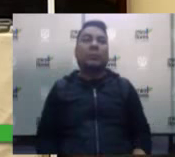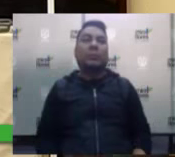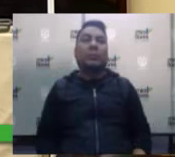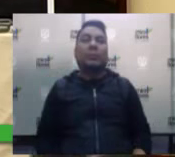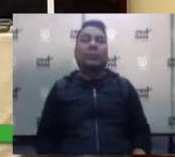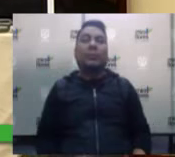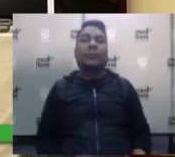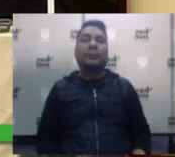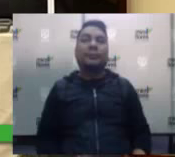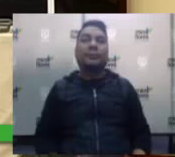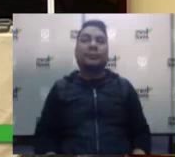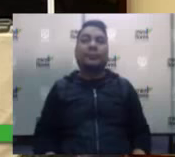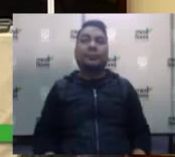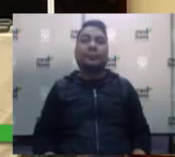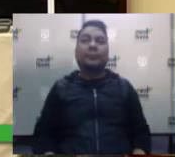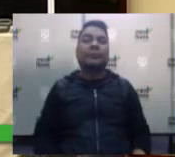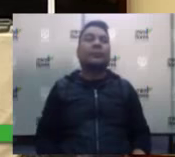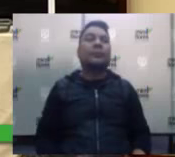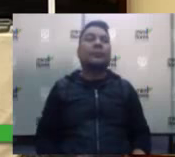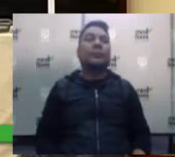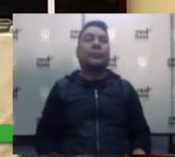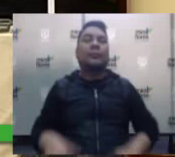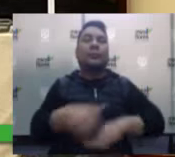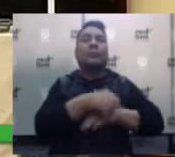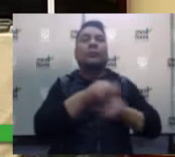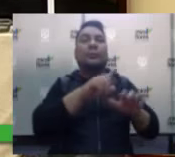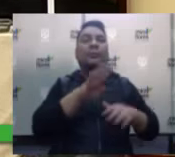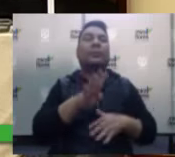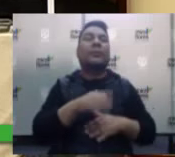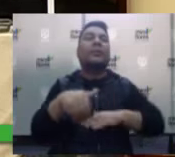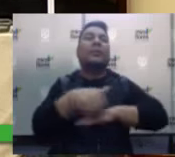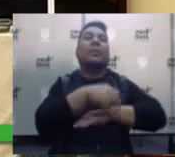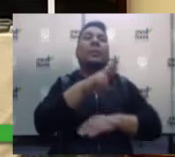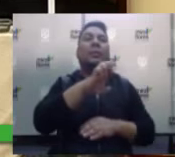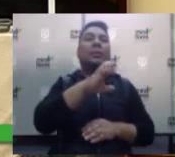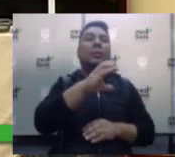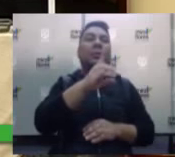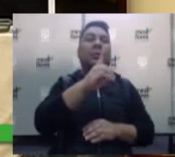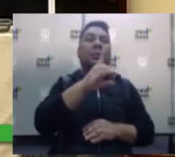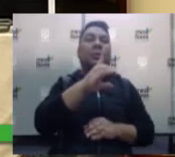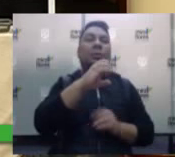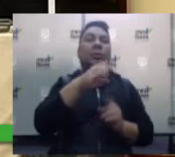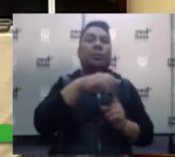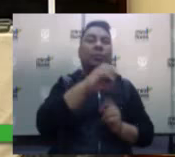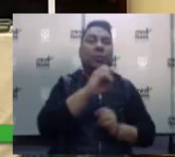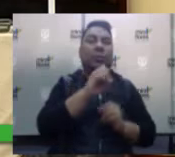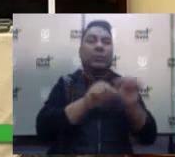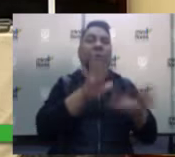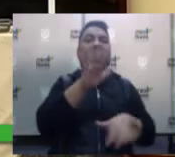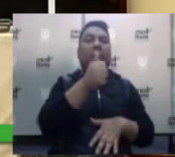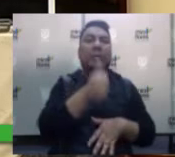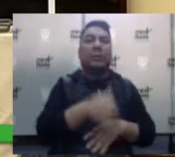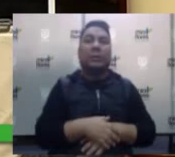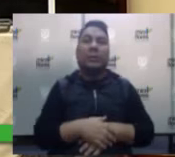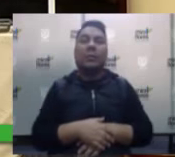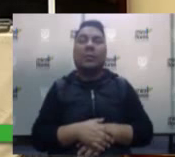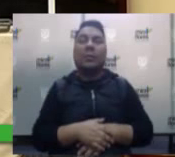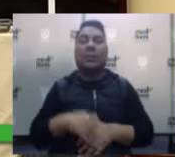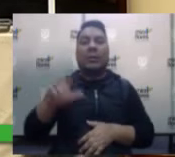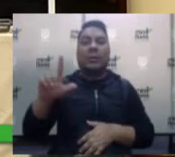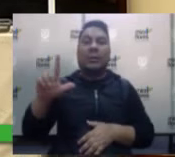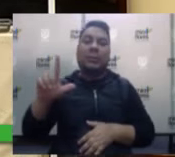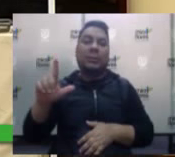Justicia, Vida y Libertad. Ubicación 74, Avenida Reducto, cuadra 15, frente al 1510.